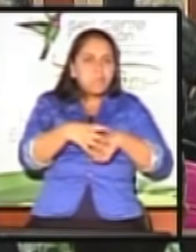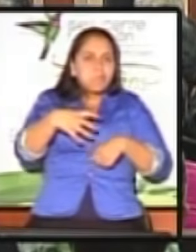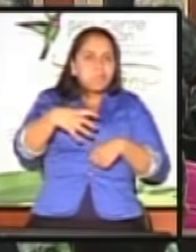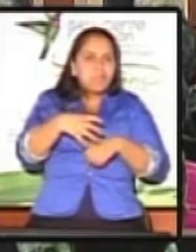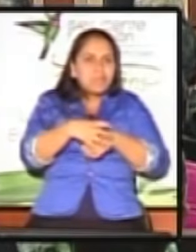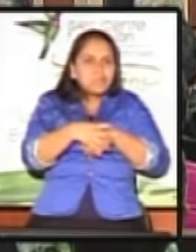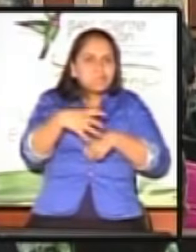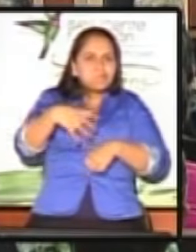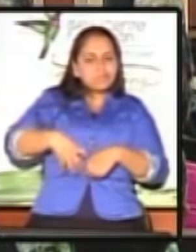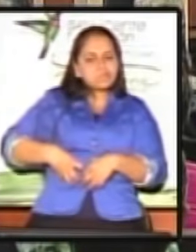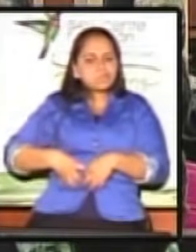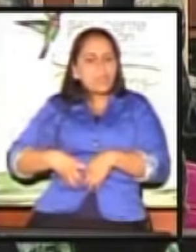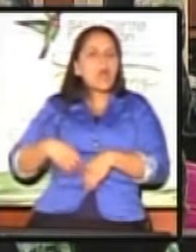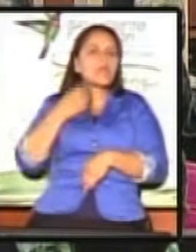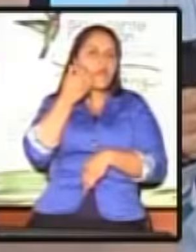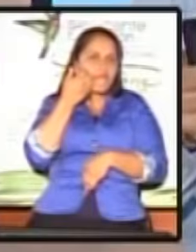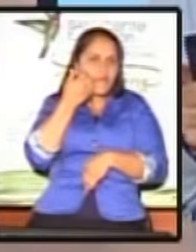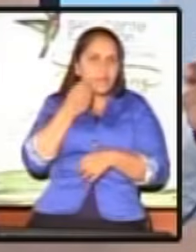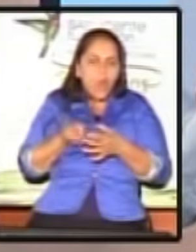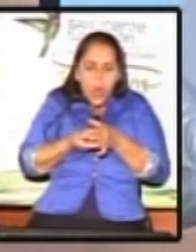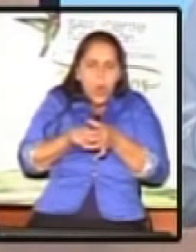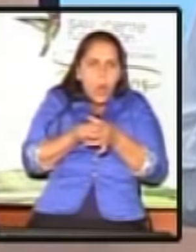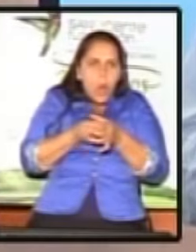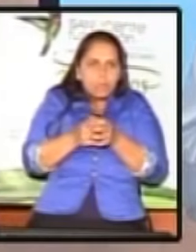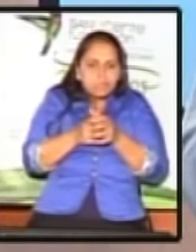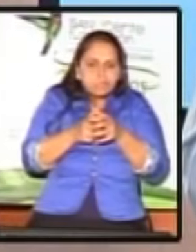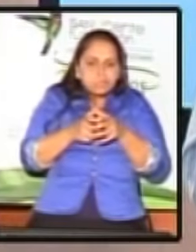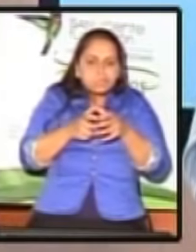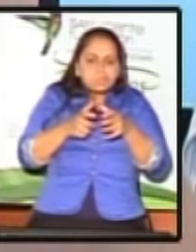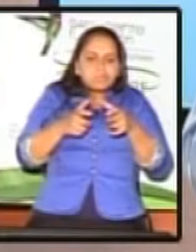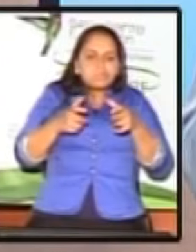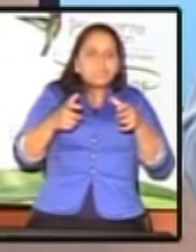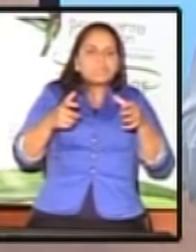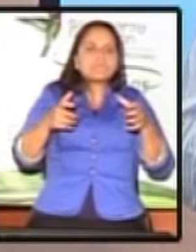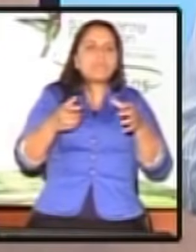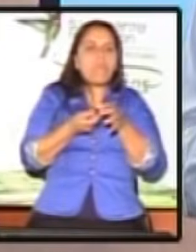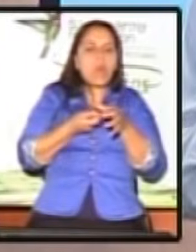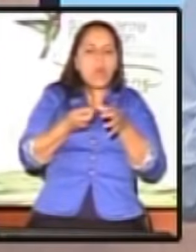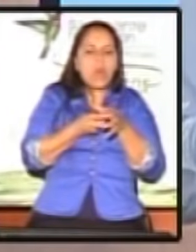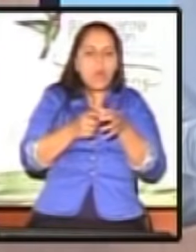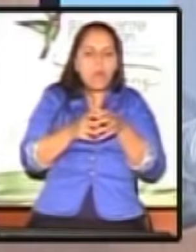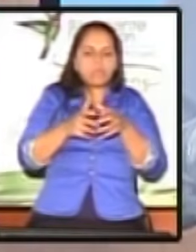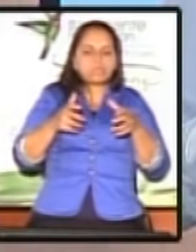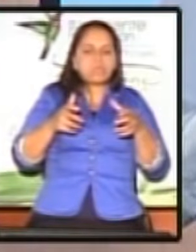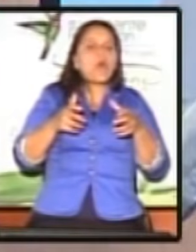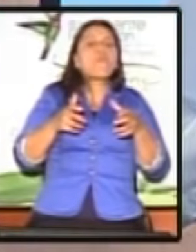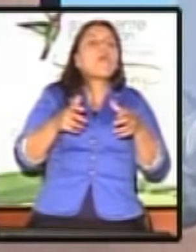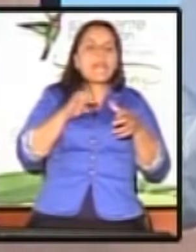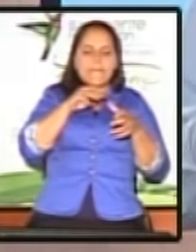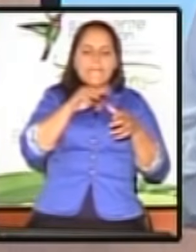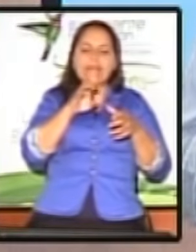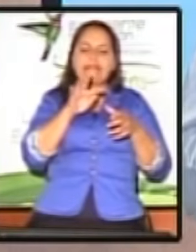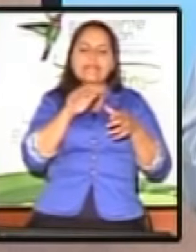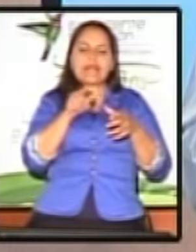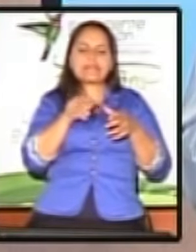un crecimiento anormal de células, que crecen tanto y se van a vivir a otra parte y hacen lo que los doctores llaman metástasis y pueden